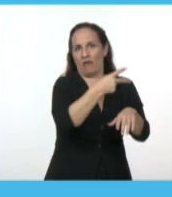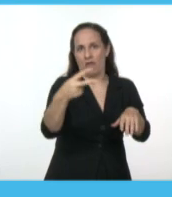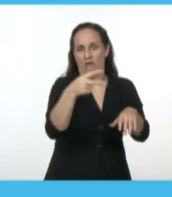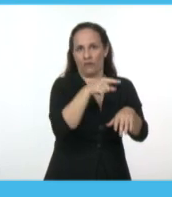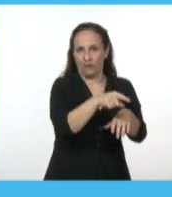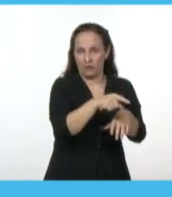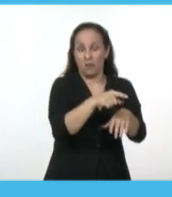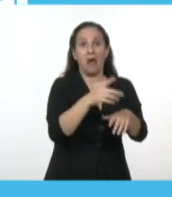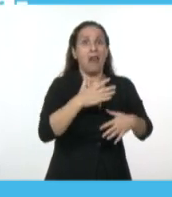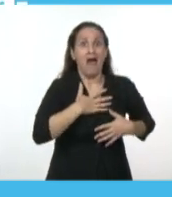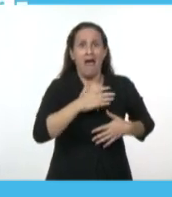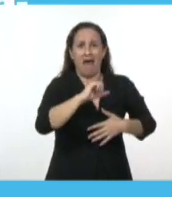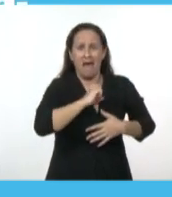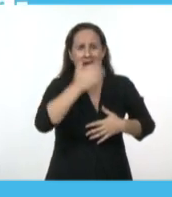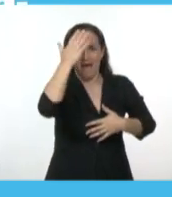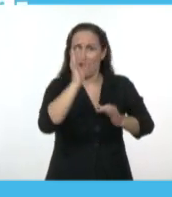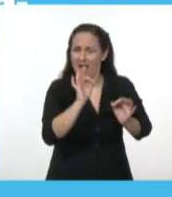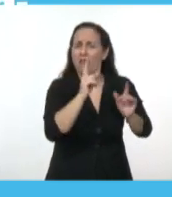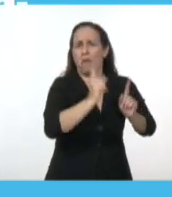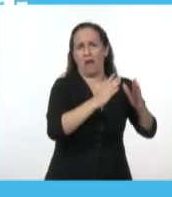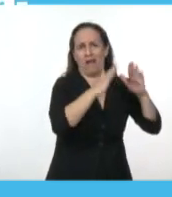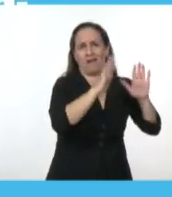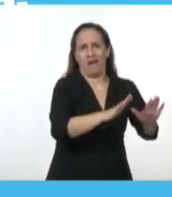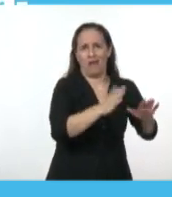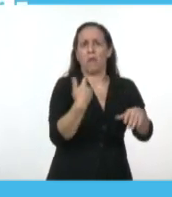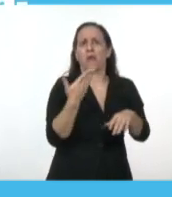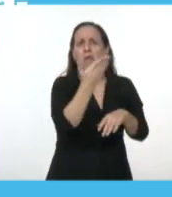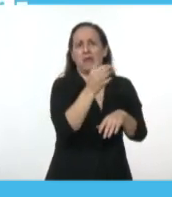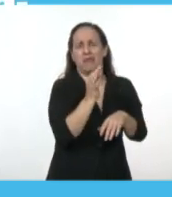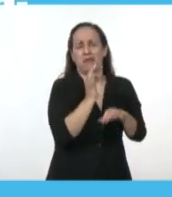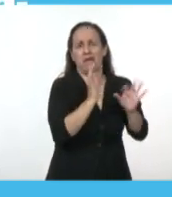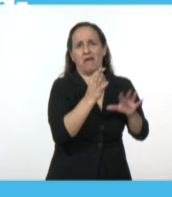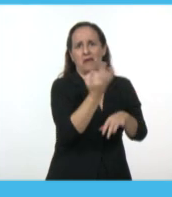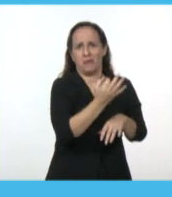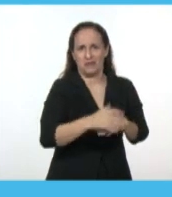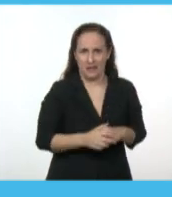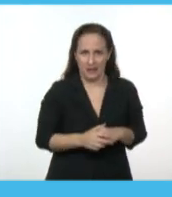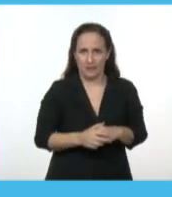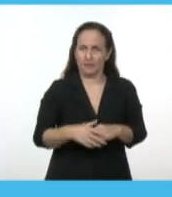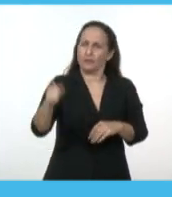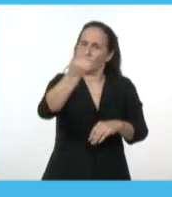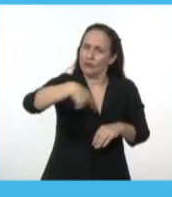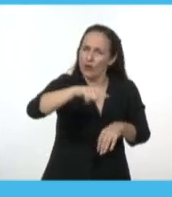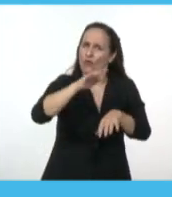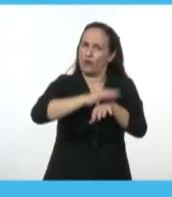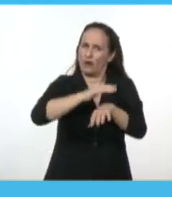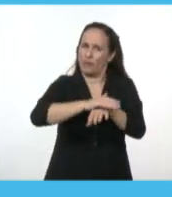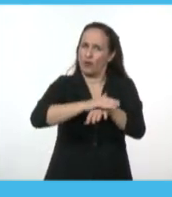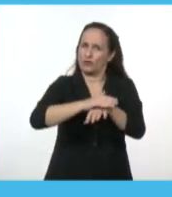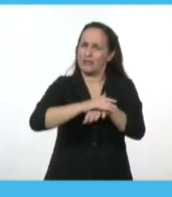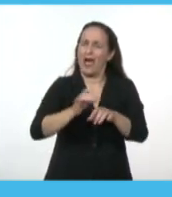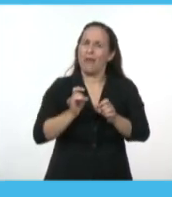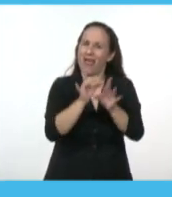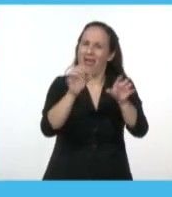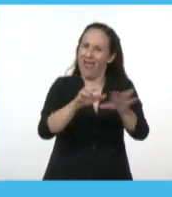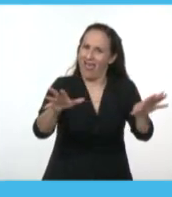días aunque no tengas los síntomas. Podrás solicitar licencia extraordinaria. Seamos responsables para evitar el contagio.